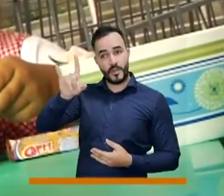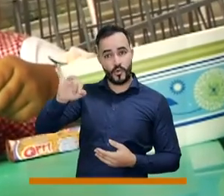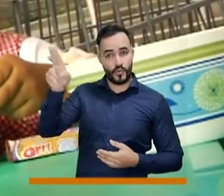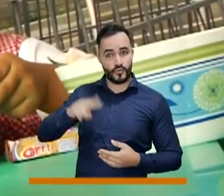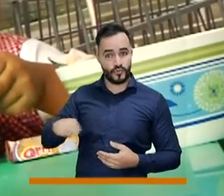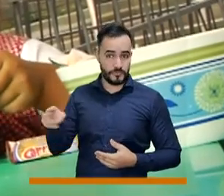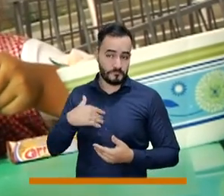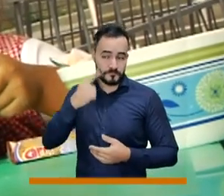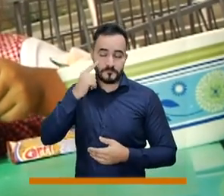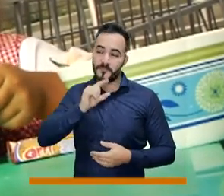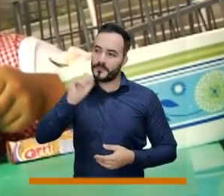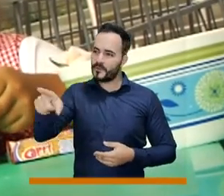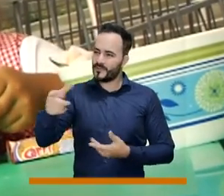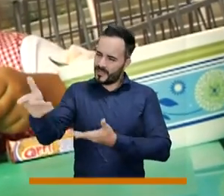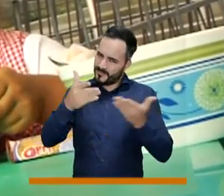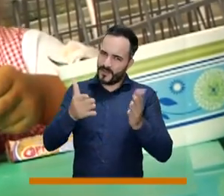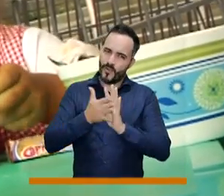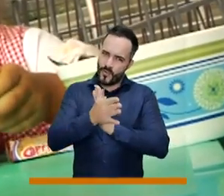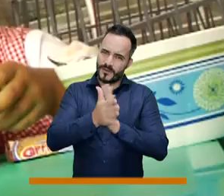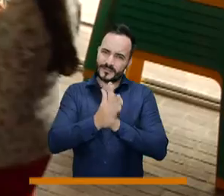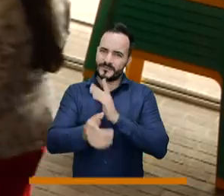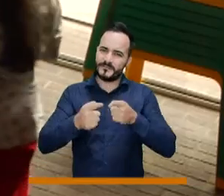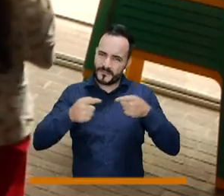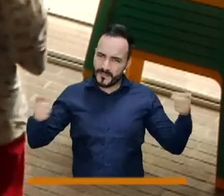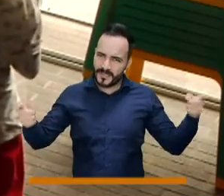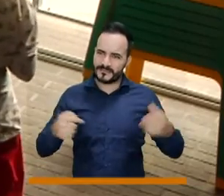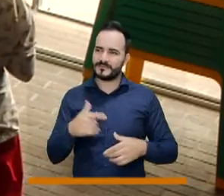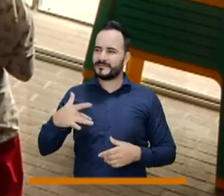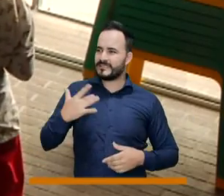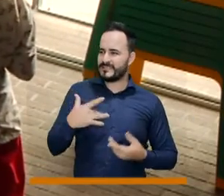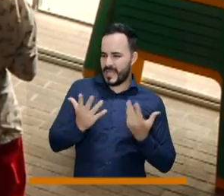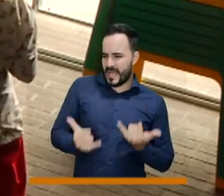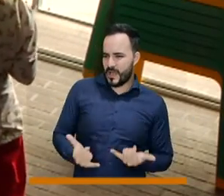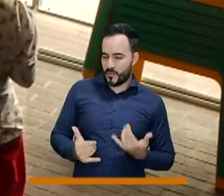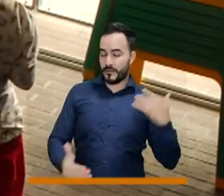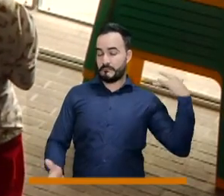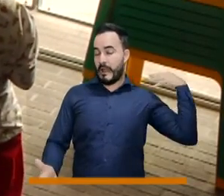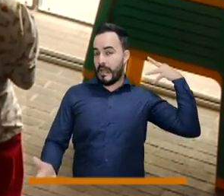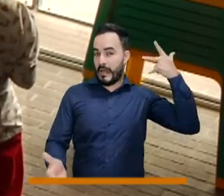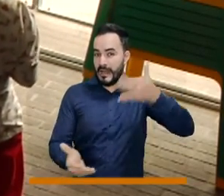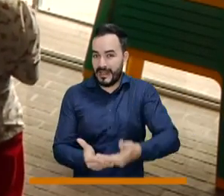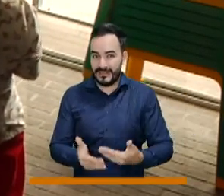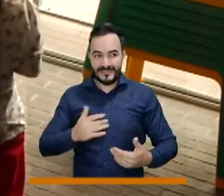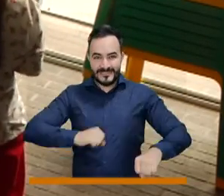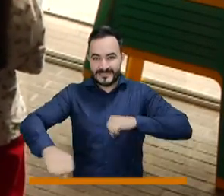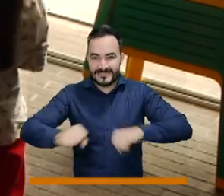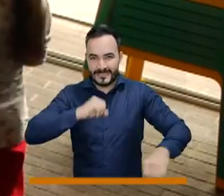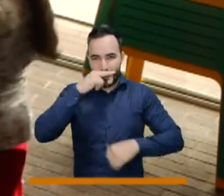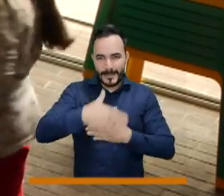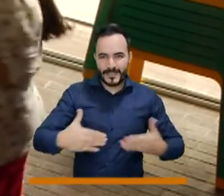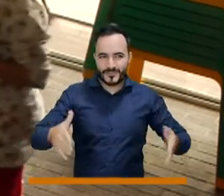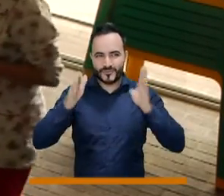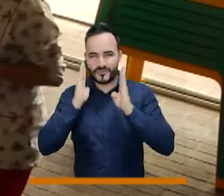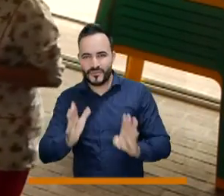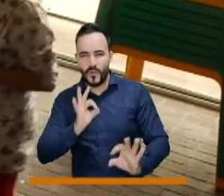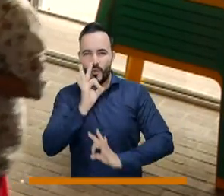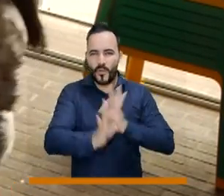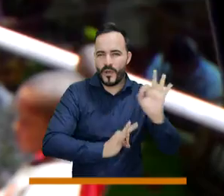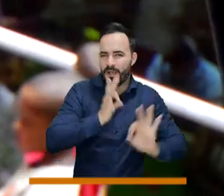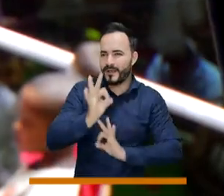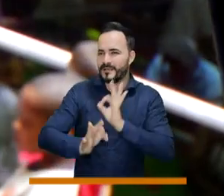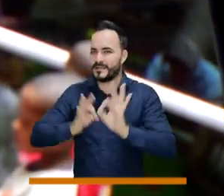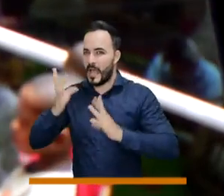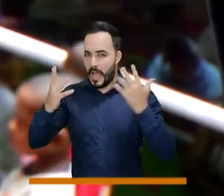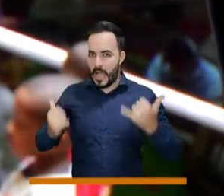quería preguntarte, Luz Miriam, pues como que nos contés un poco cómo se siente luego de tantos años